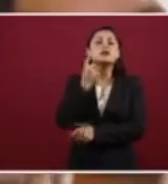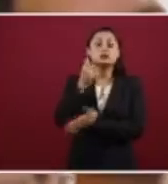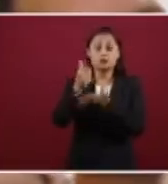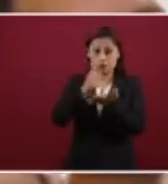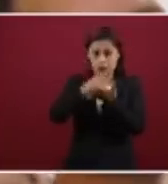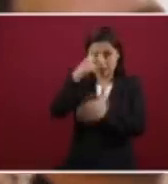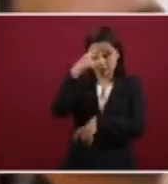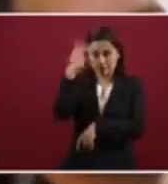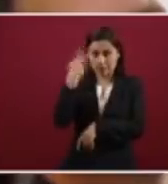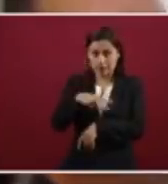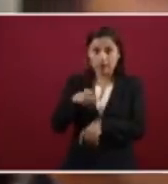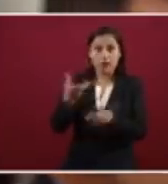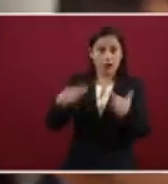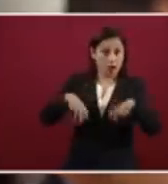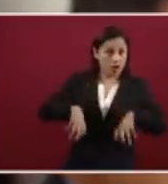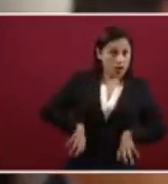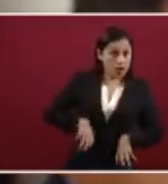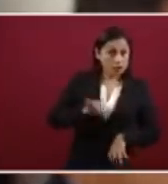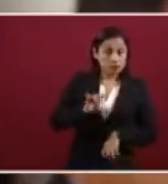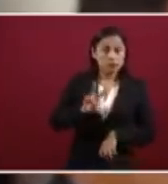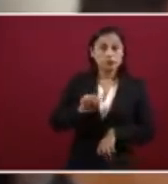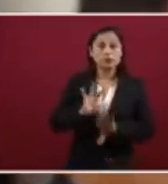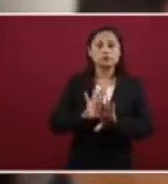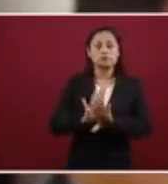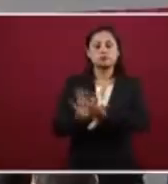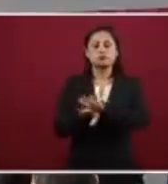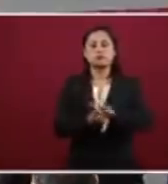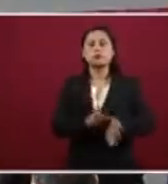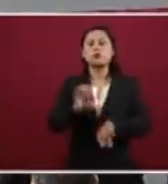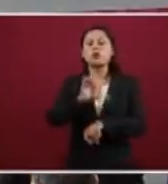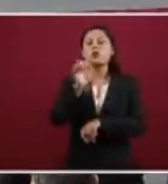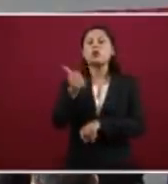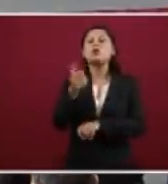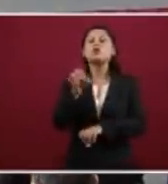preguntarles también, las empresas